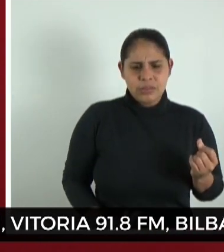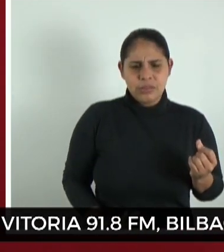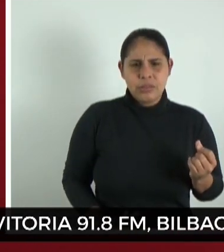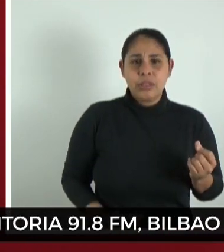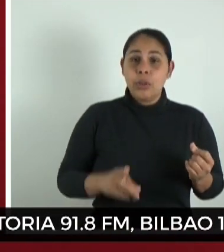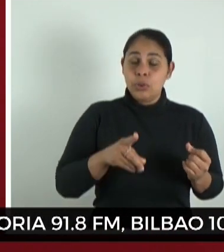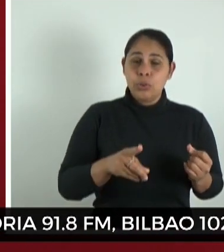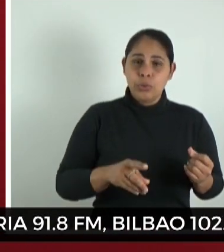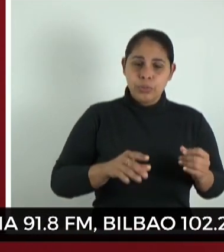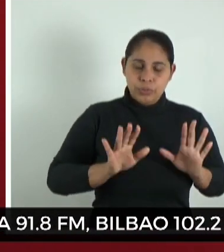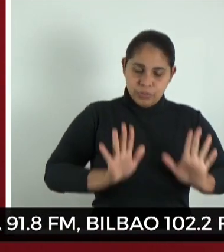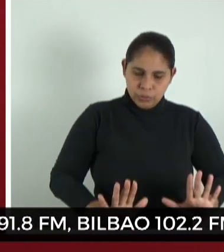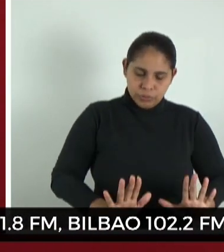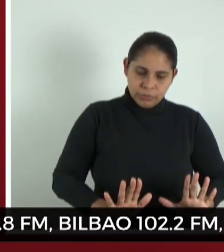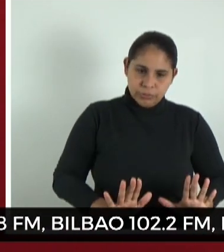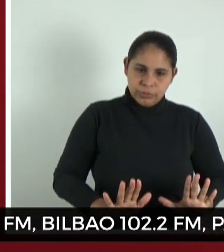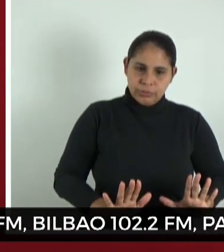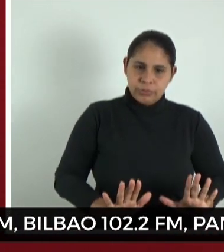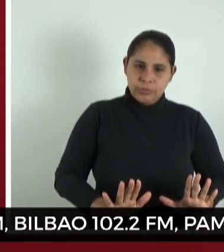para un momento, porque algo falla.